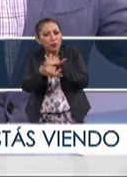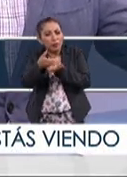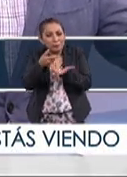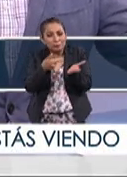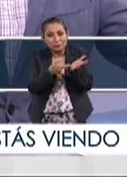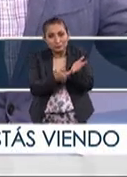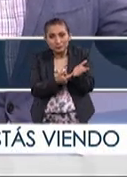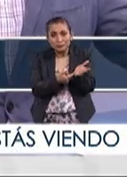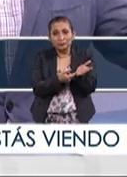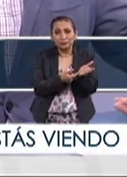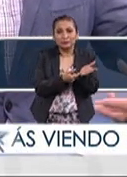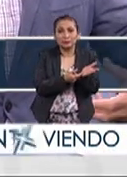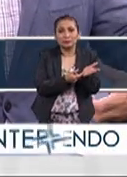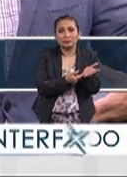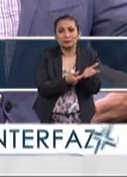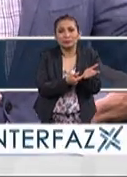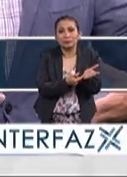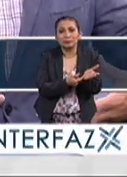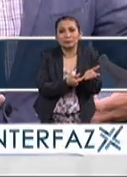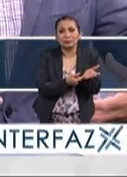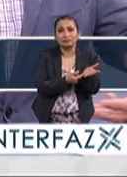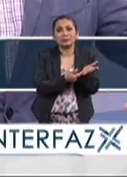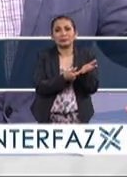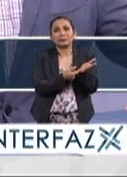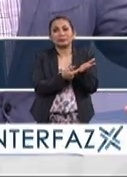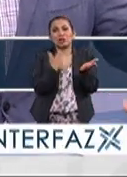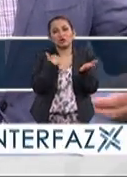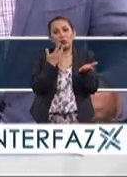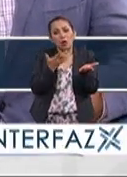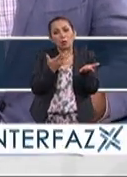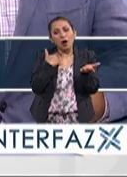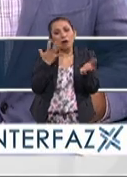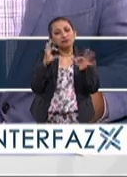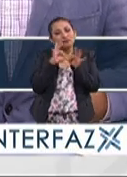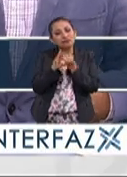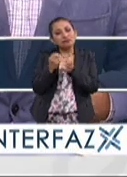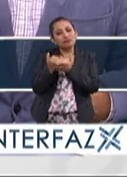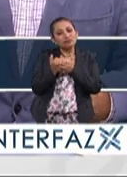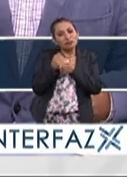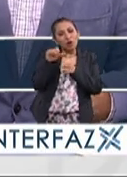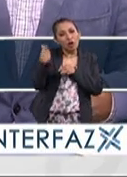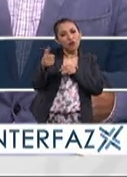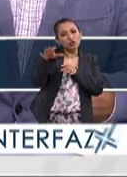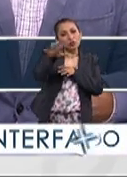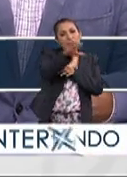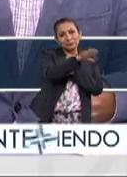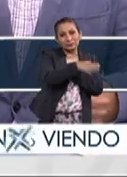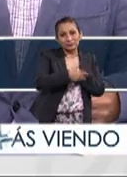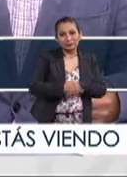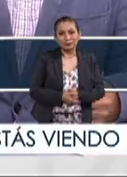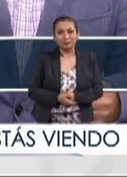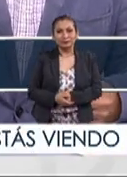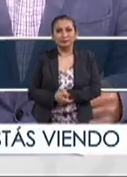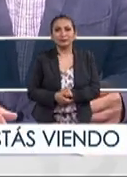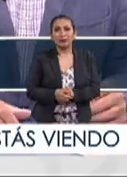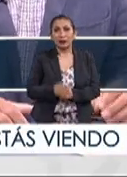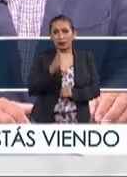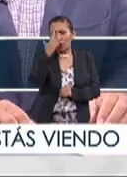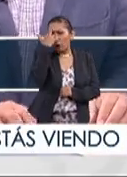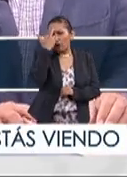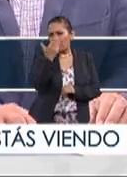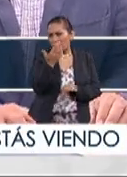compartimiento, digamos, uno encuentra la solidaridad con los demás. ¿Recuerda